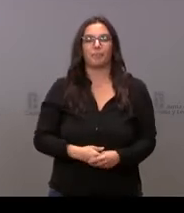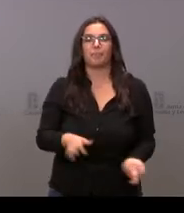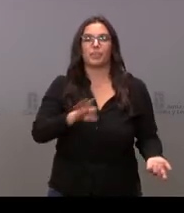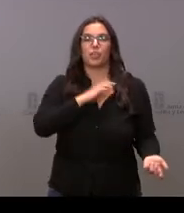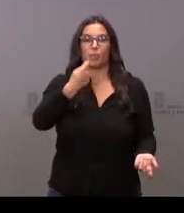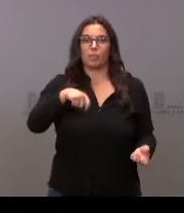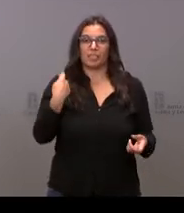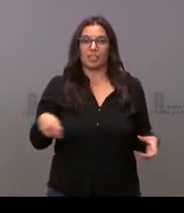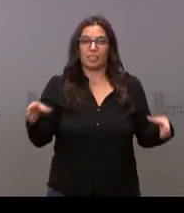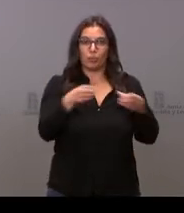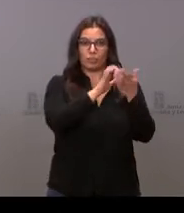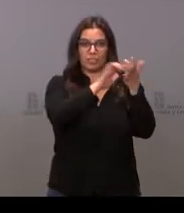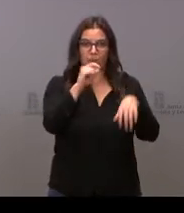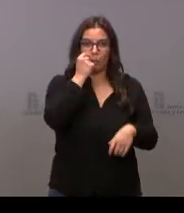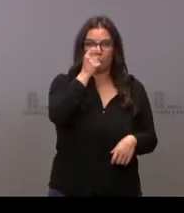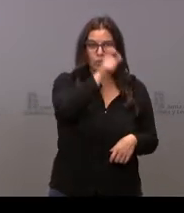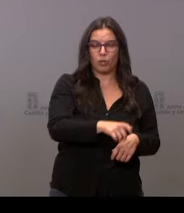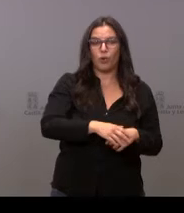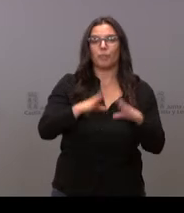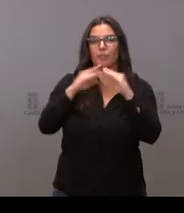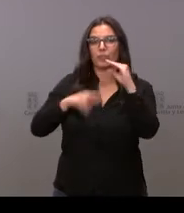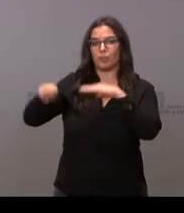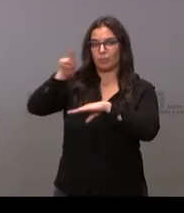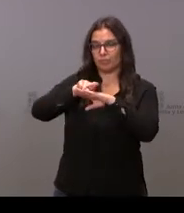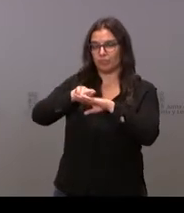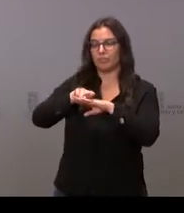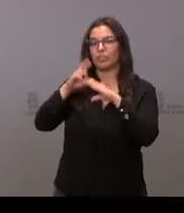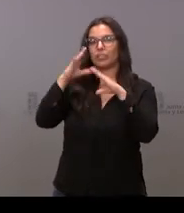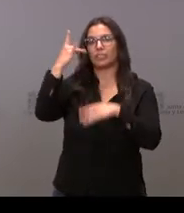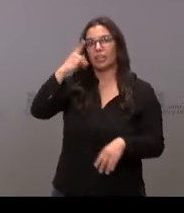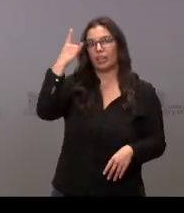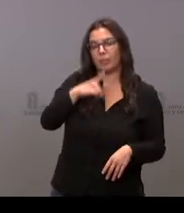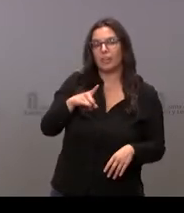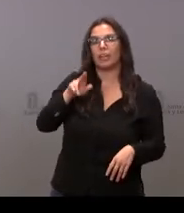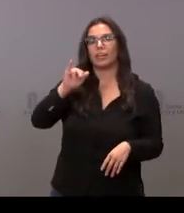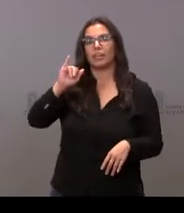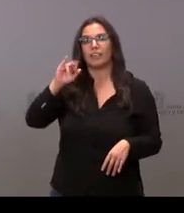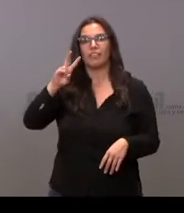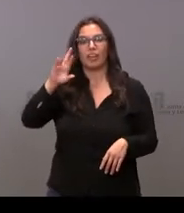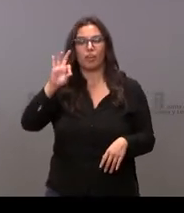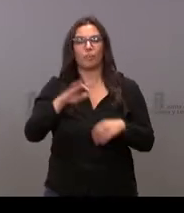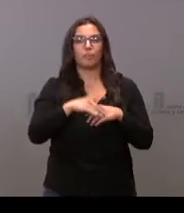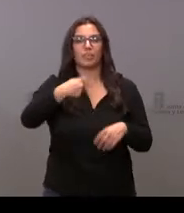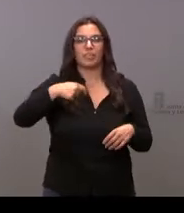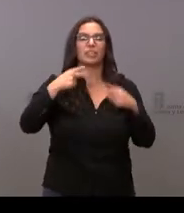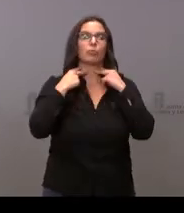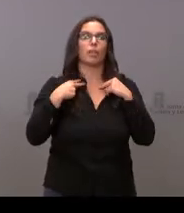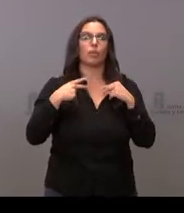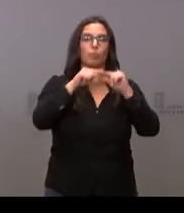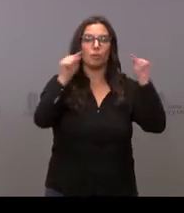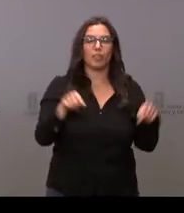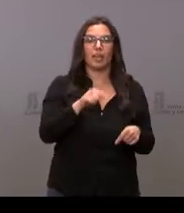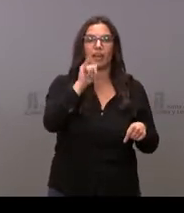junta alfonso fernández mañueco rector de la universidad de salamanca ricardo olivero presidente de diputación provincial javier iglesias